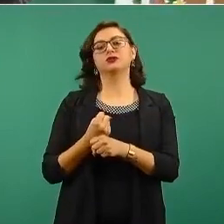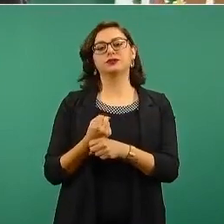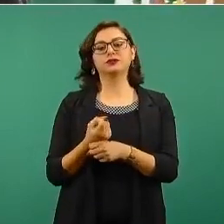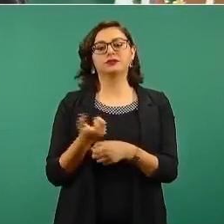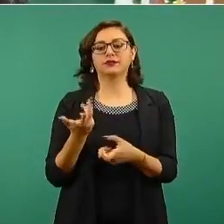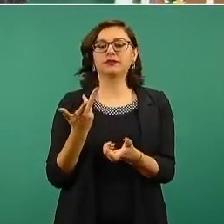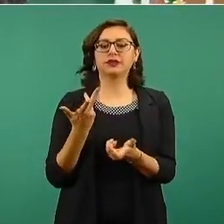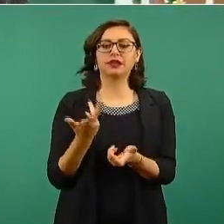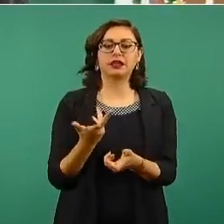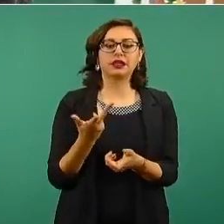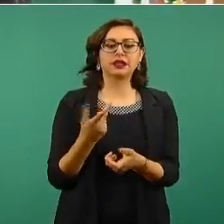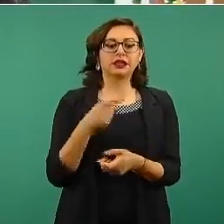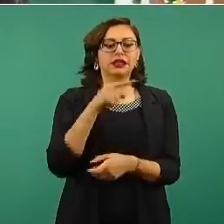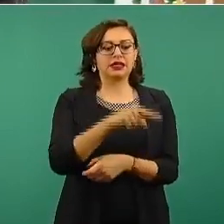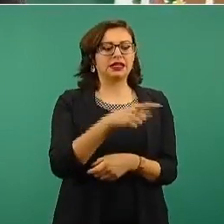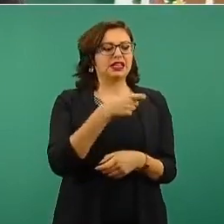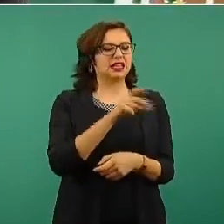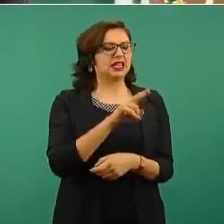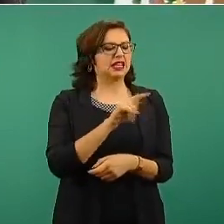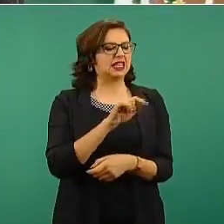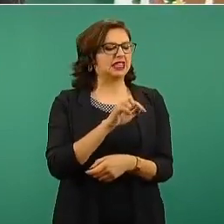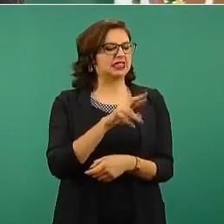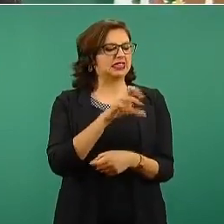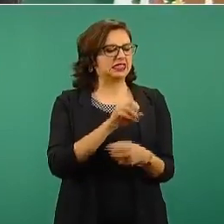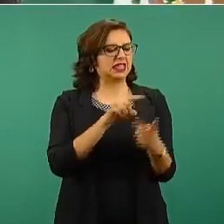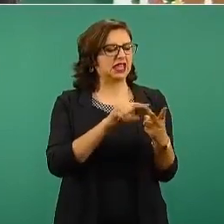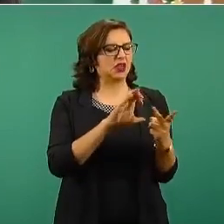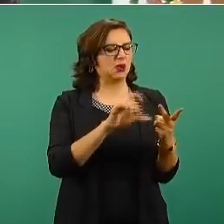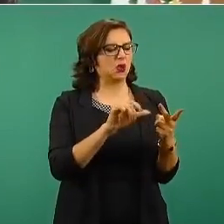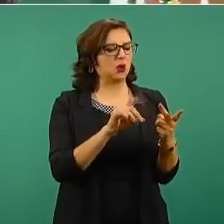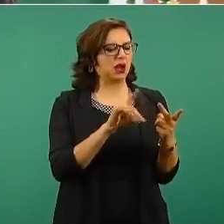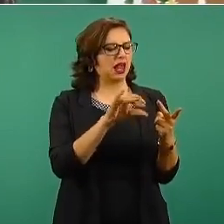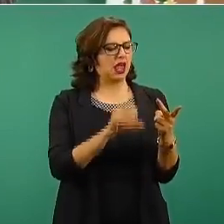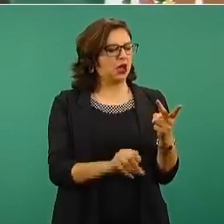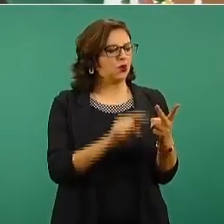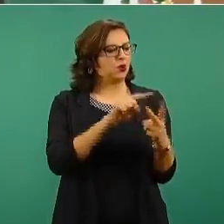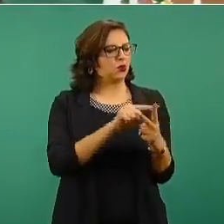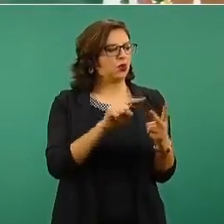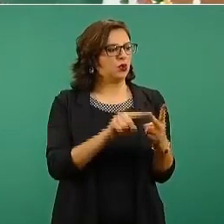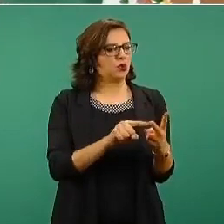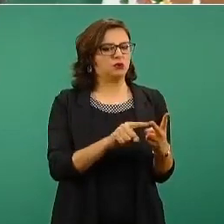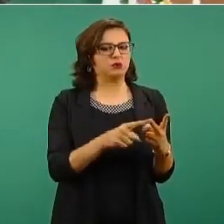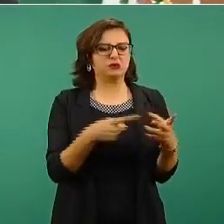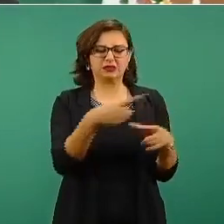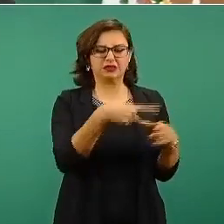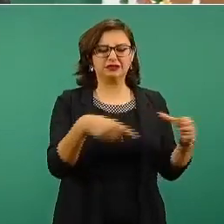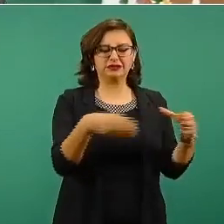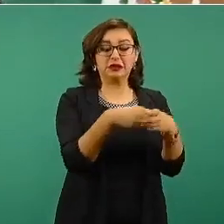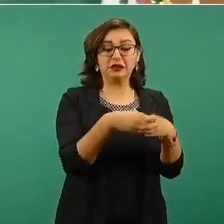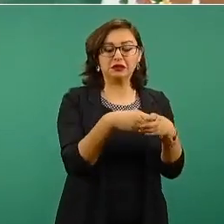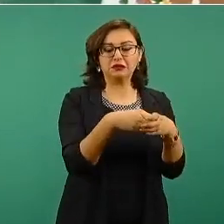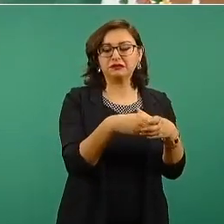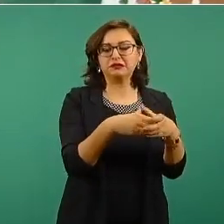Fue este señor Quintero con Claudio los que hicieron